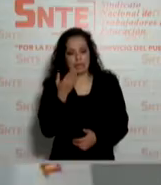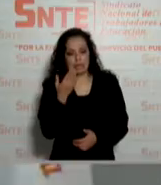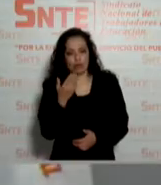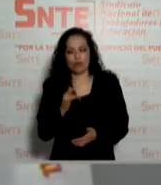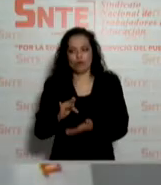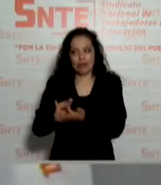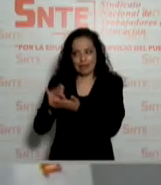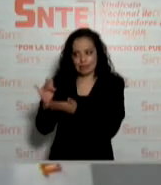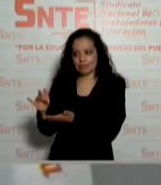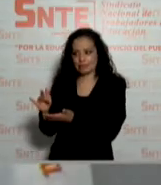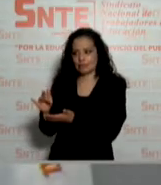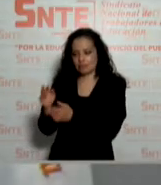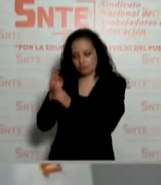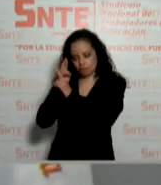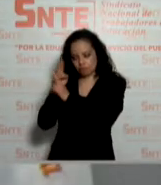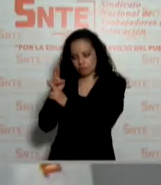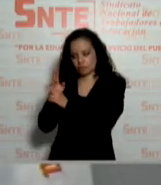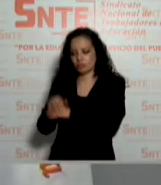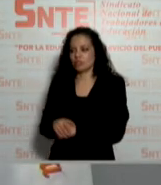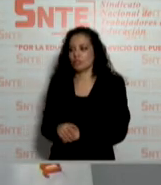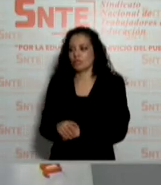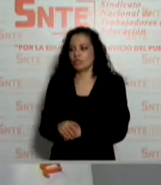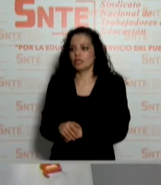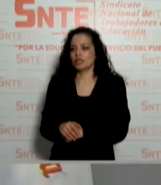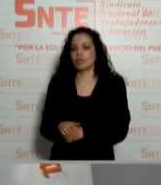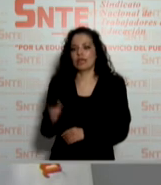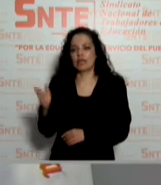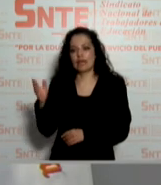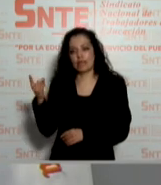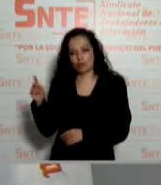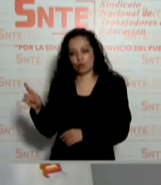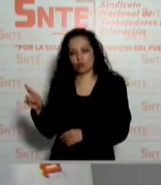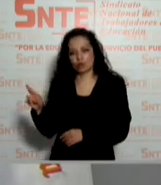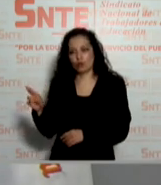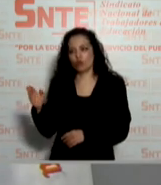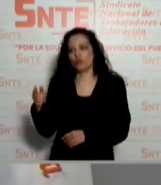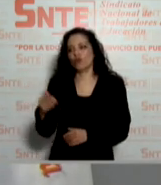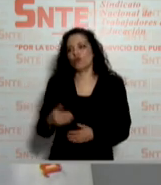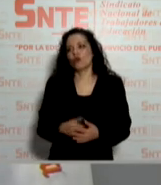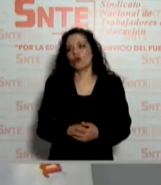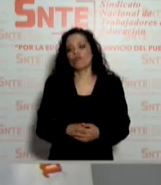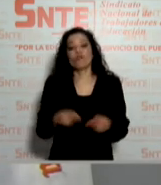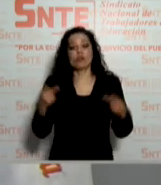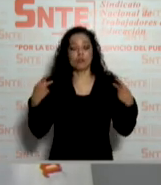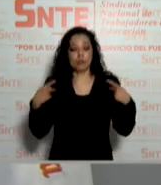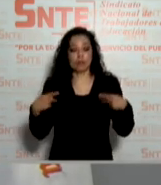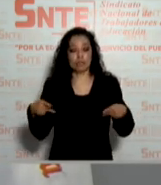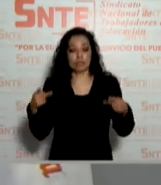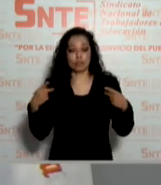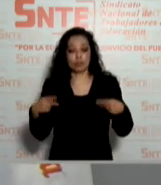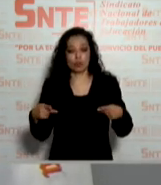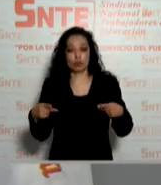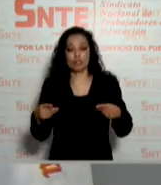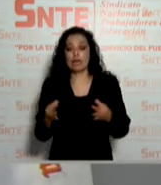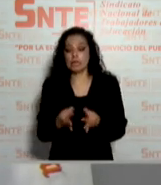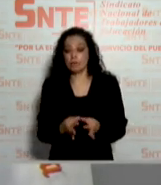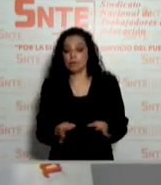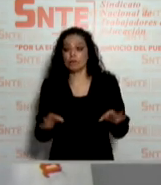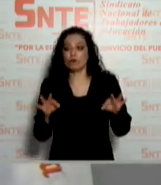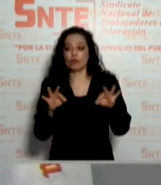Casasús, que fue una voz muy destacada en el cuestionamiento del modelo